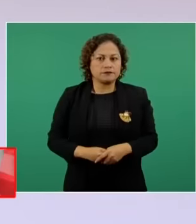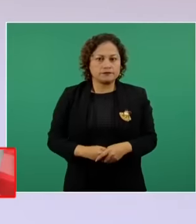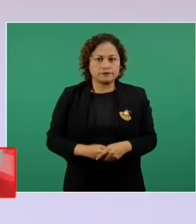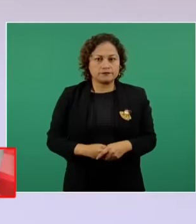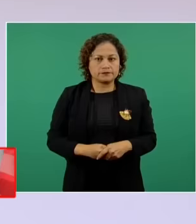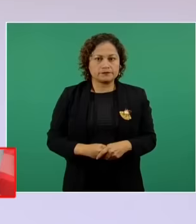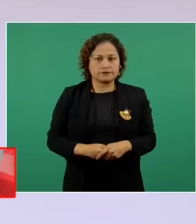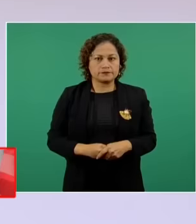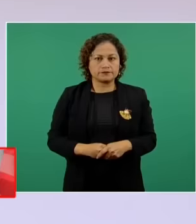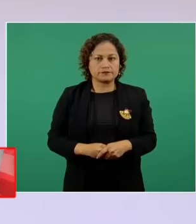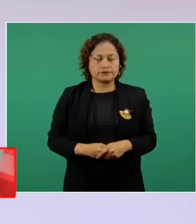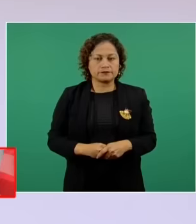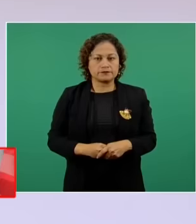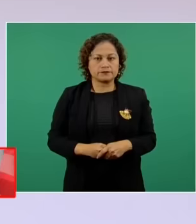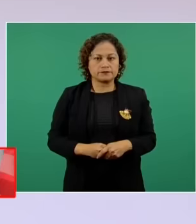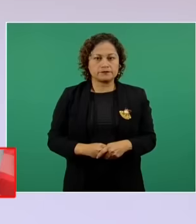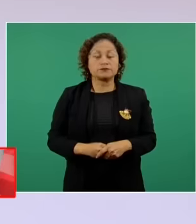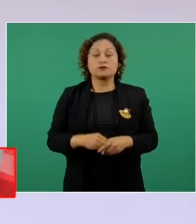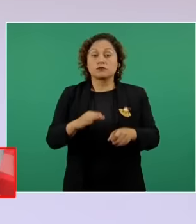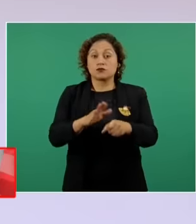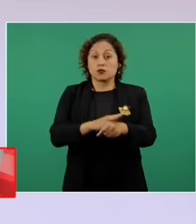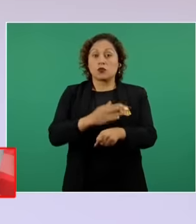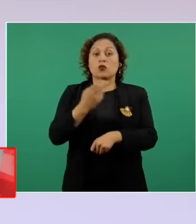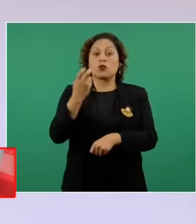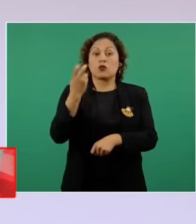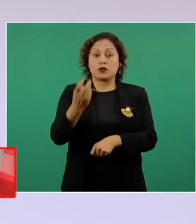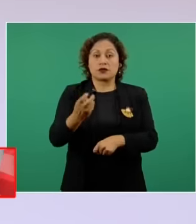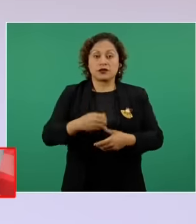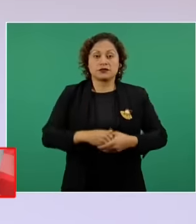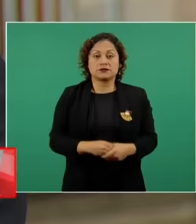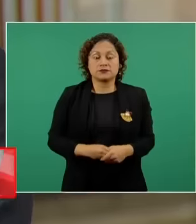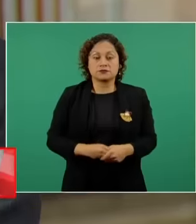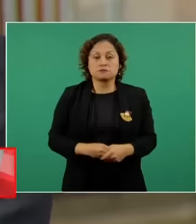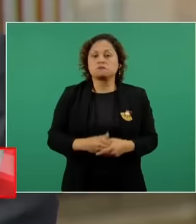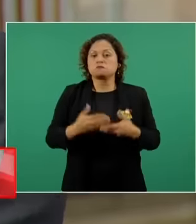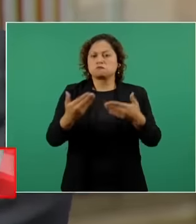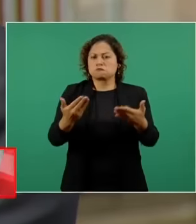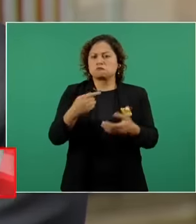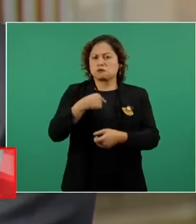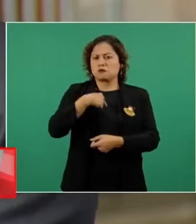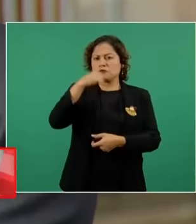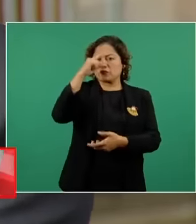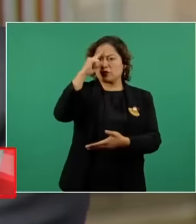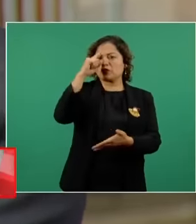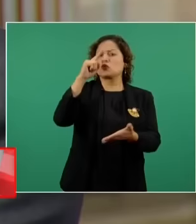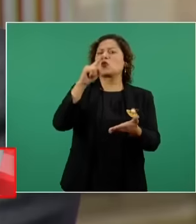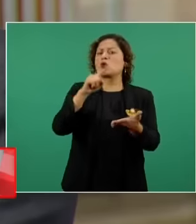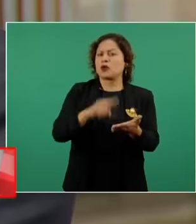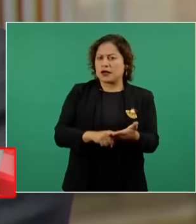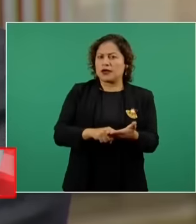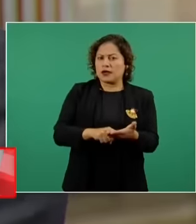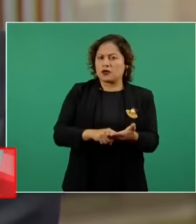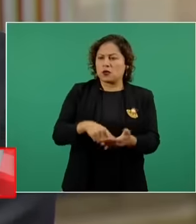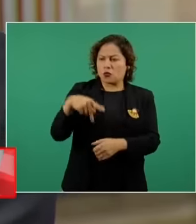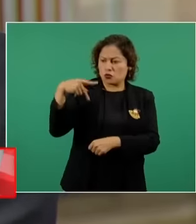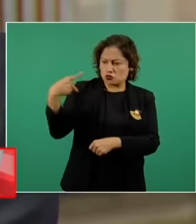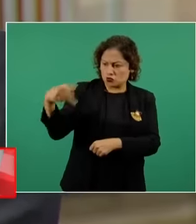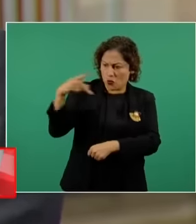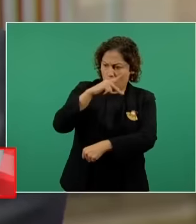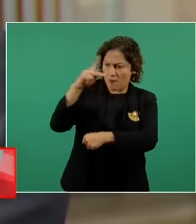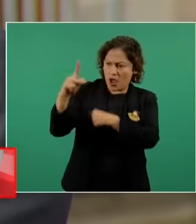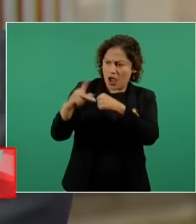En consecuencia, creo que por su lucha en defensa de la soberanía de su